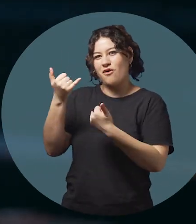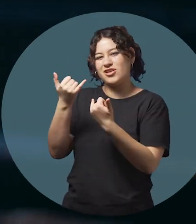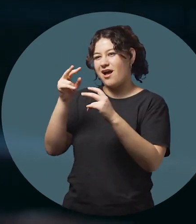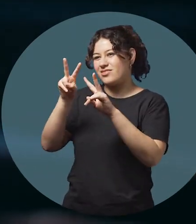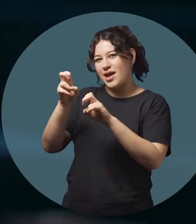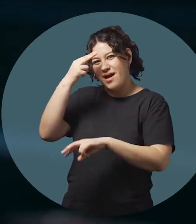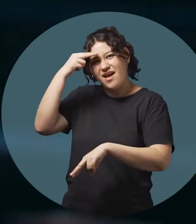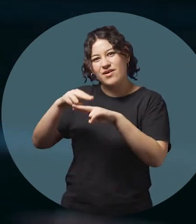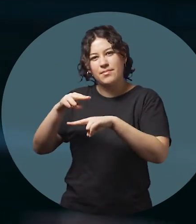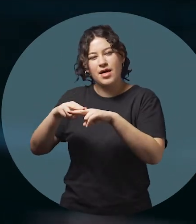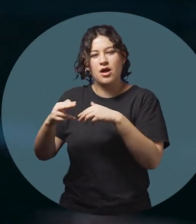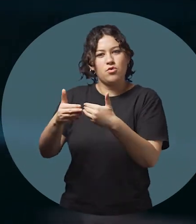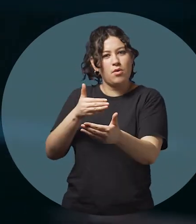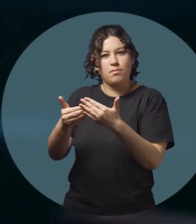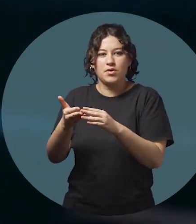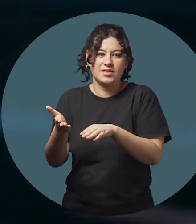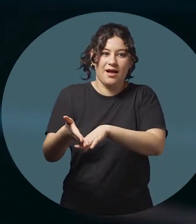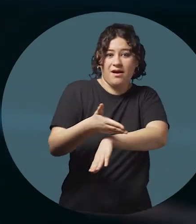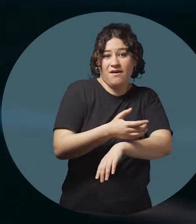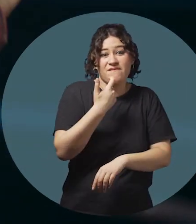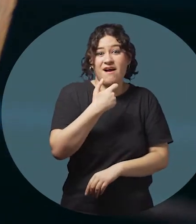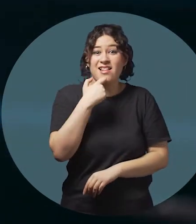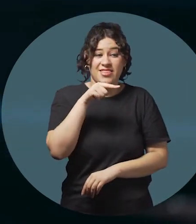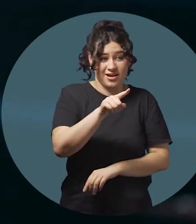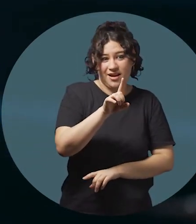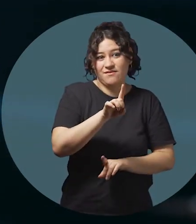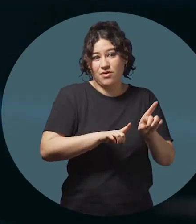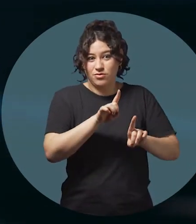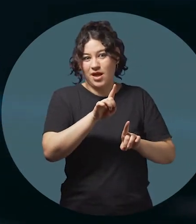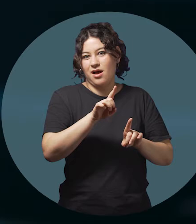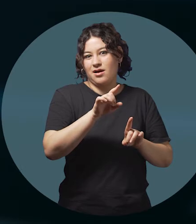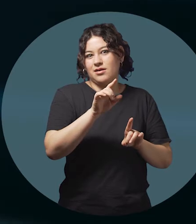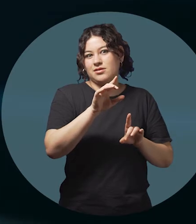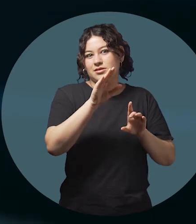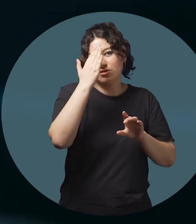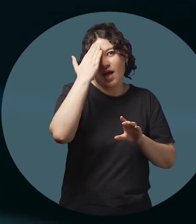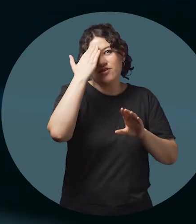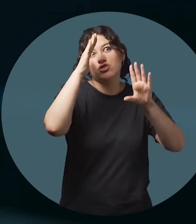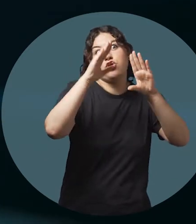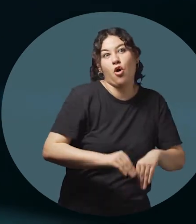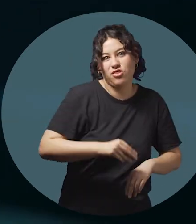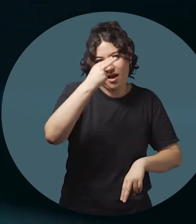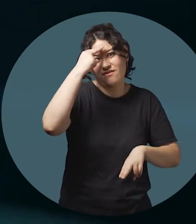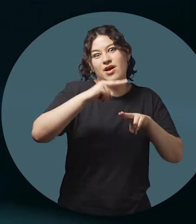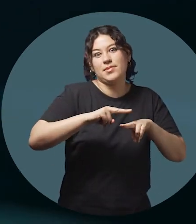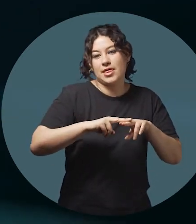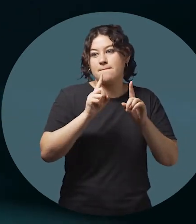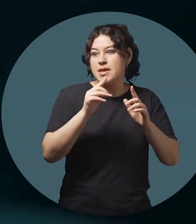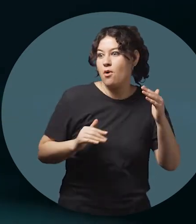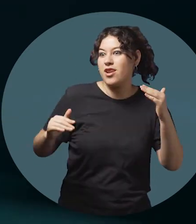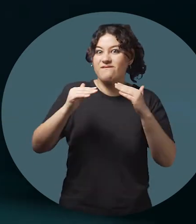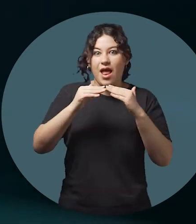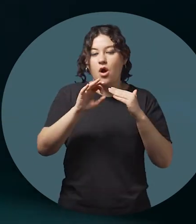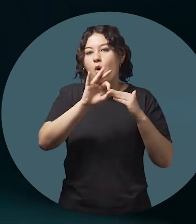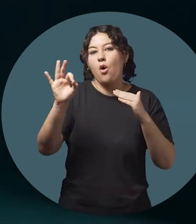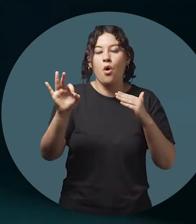enfermedad independientemente de que no maneje todas las otras enfermedades que pueden estar en el mismo nivel